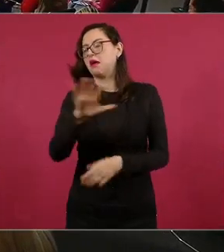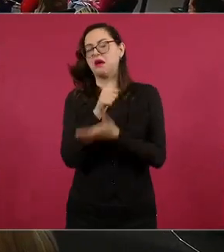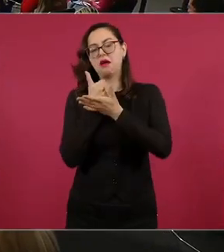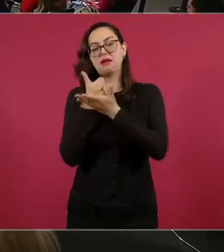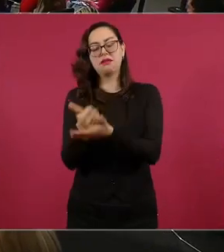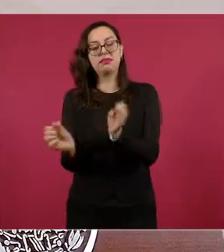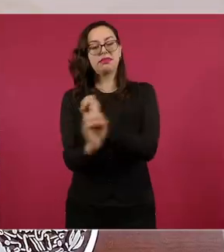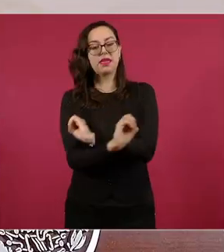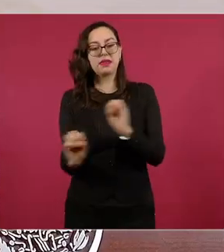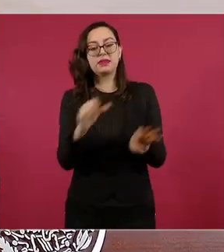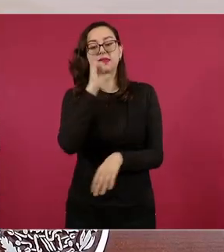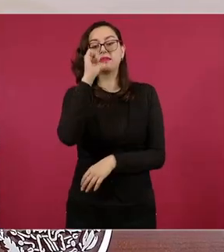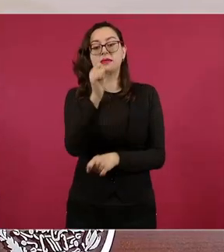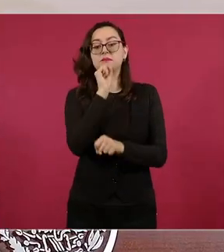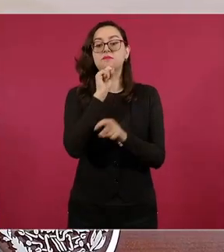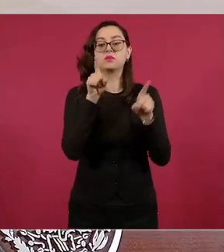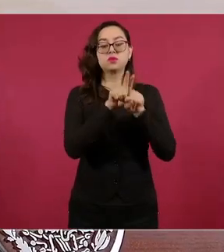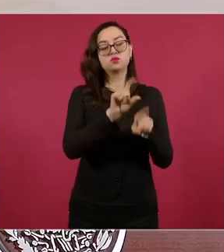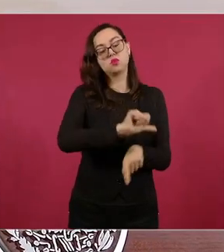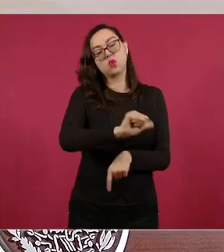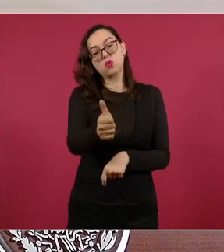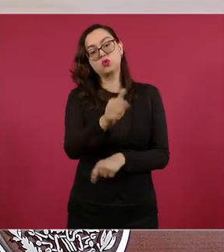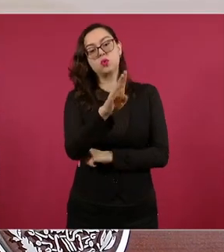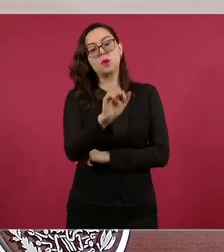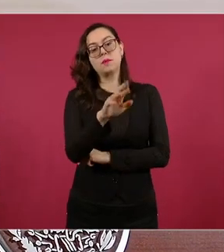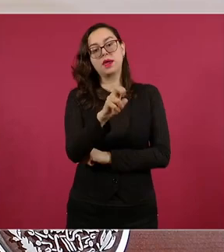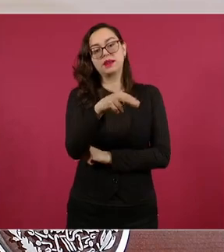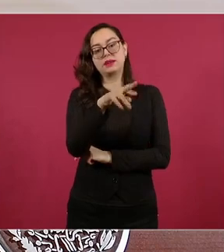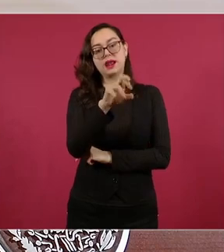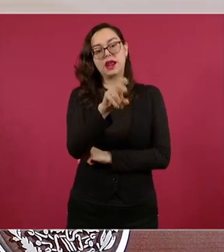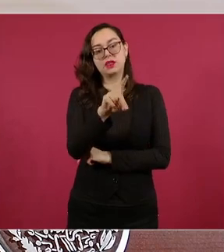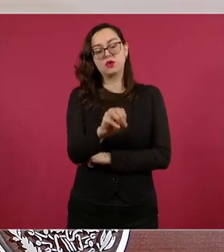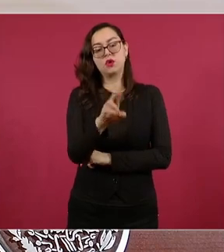el otro candidato a la vicepresidencia, lo considera